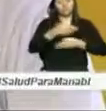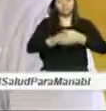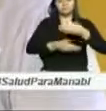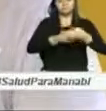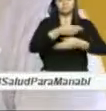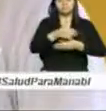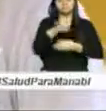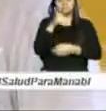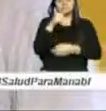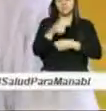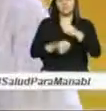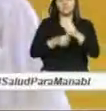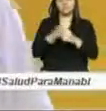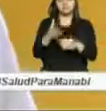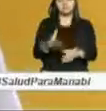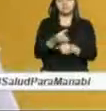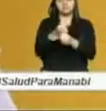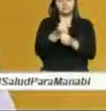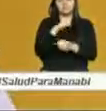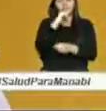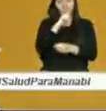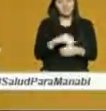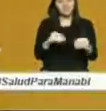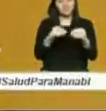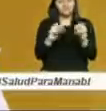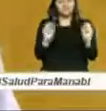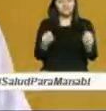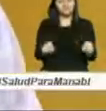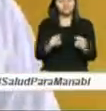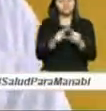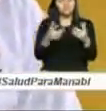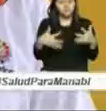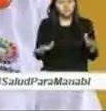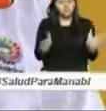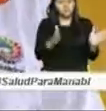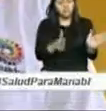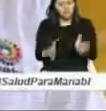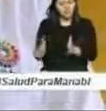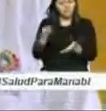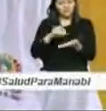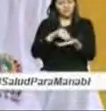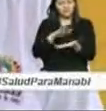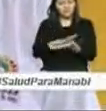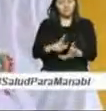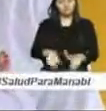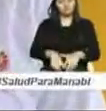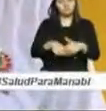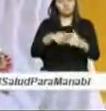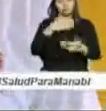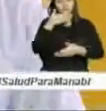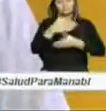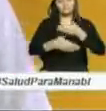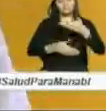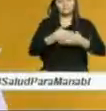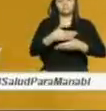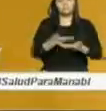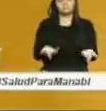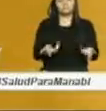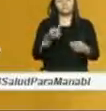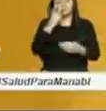década ganada. Nos falta mucho por hacer, pero ya existe una línea a partir de la cual no podemos retroceder.